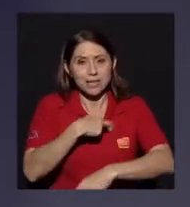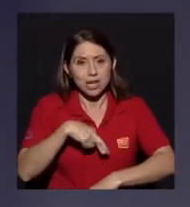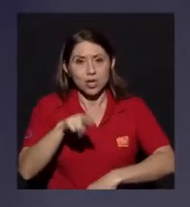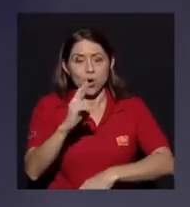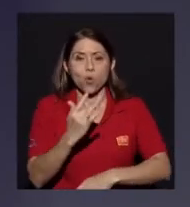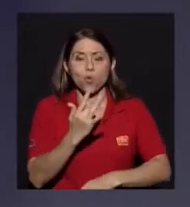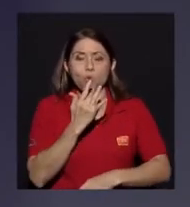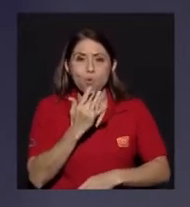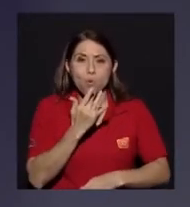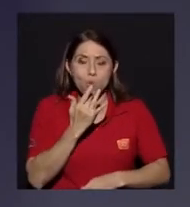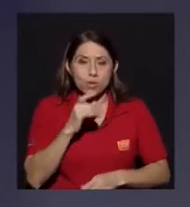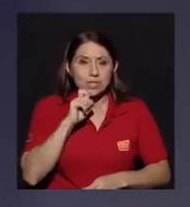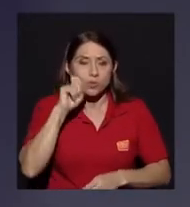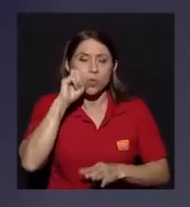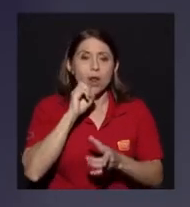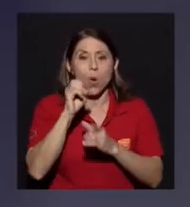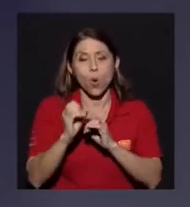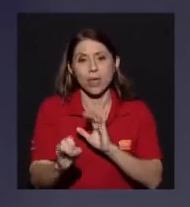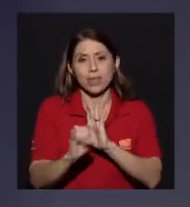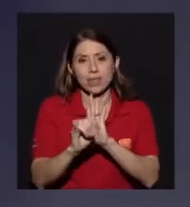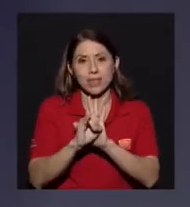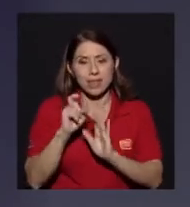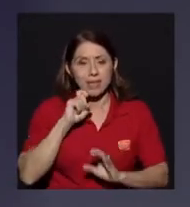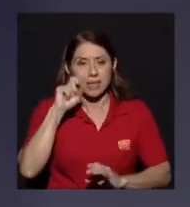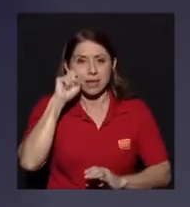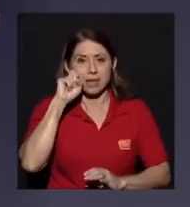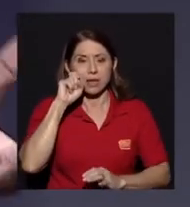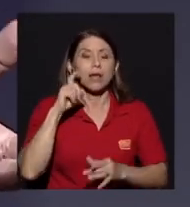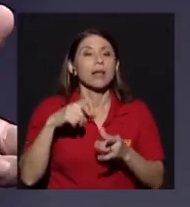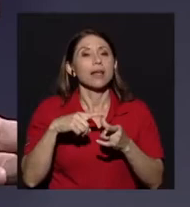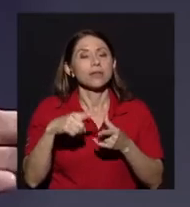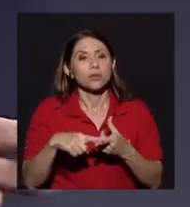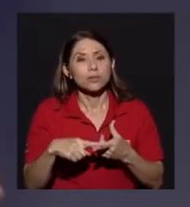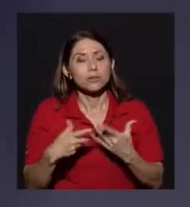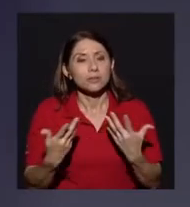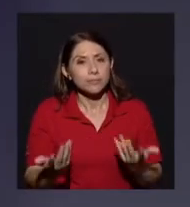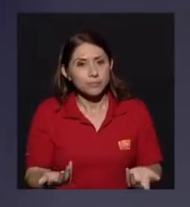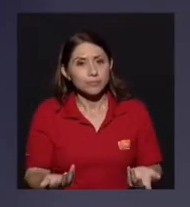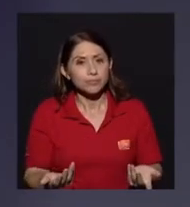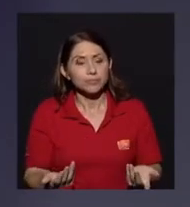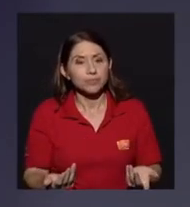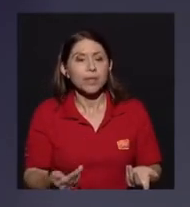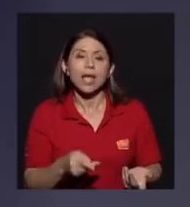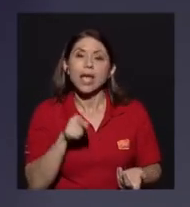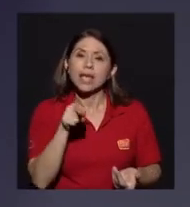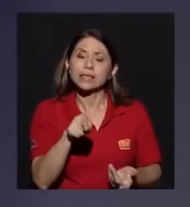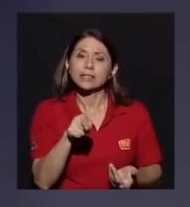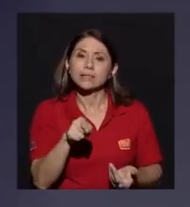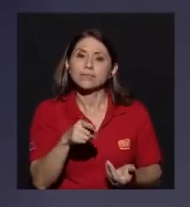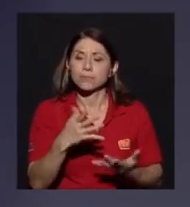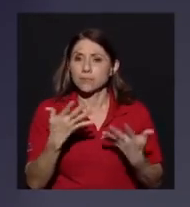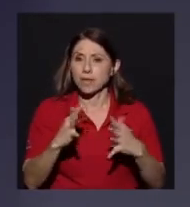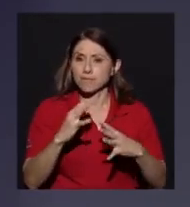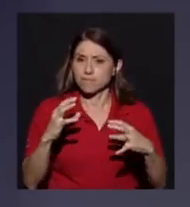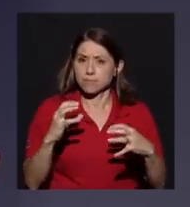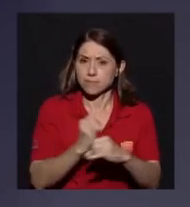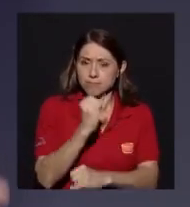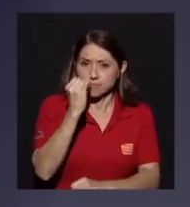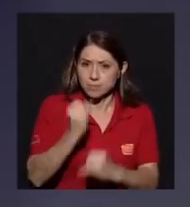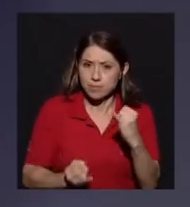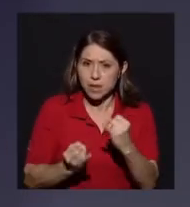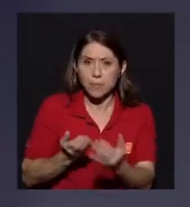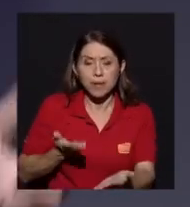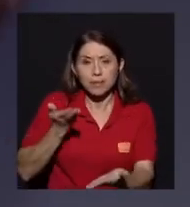identidad de género entonces en este sentido este la digamos es conclusivo el planteamiento de que no